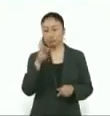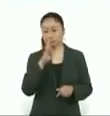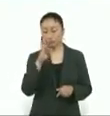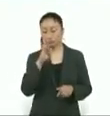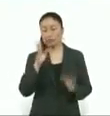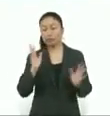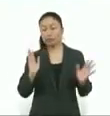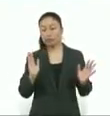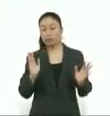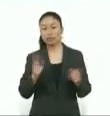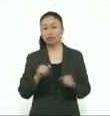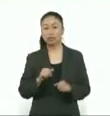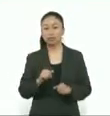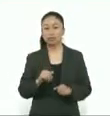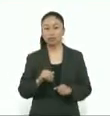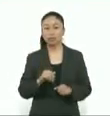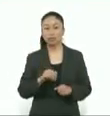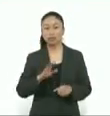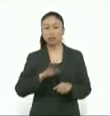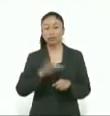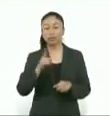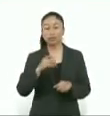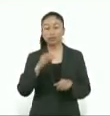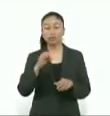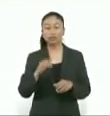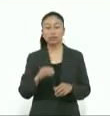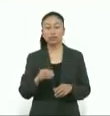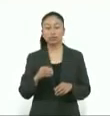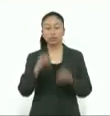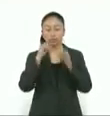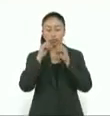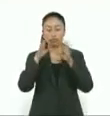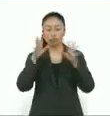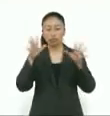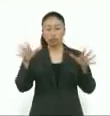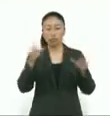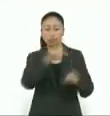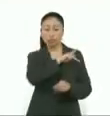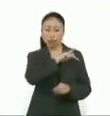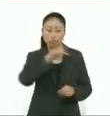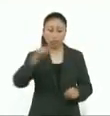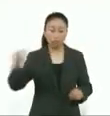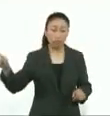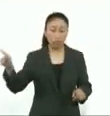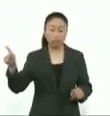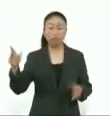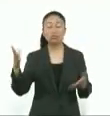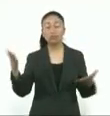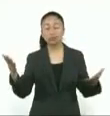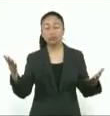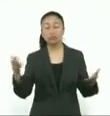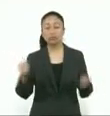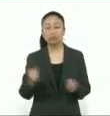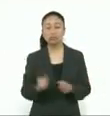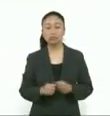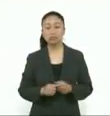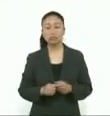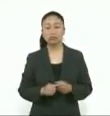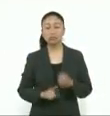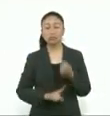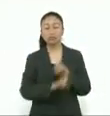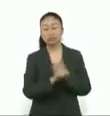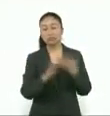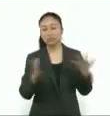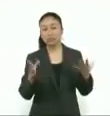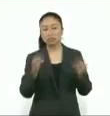y comunicarlos adecuadamente al gran grueso del pueblo. También, en los cargos